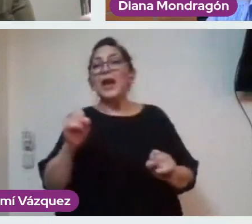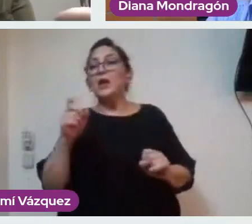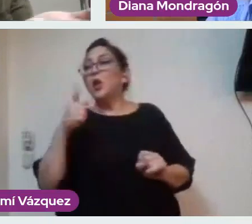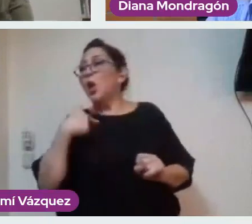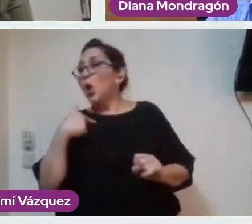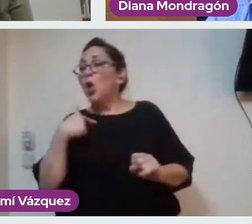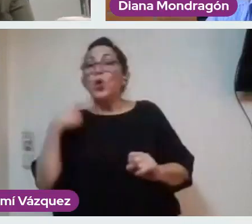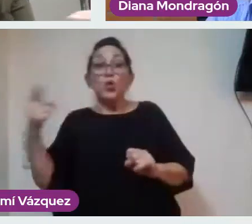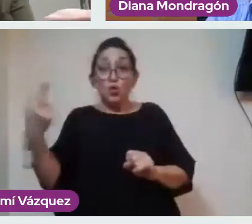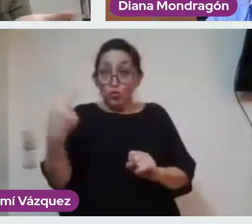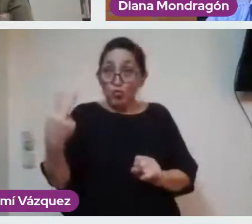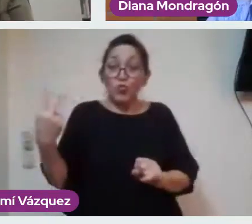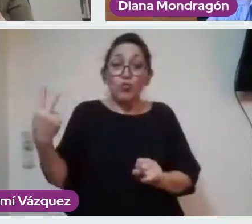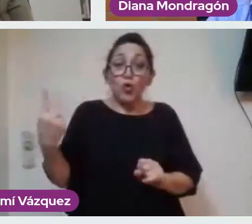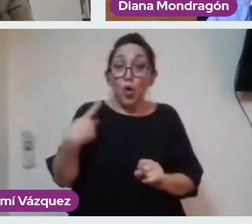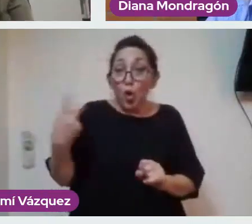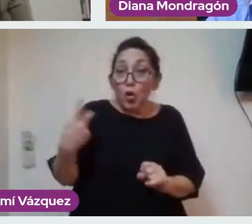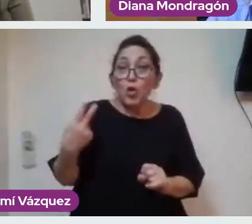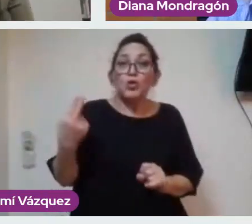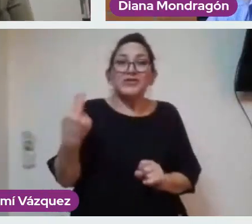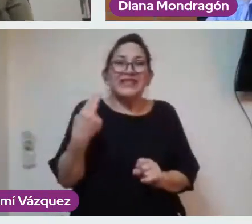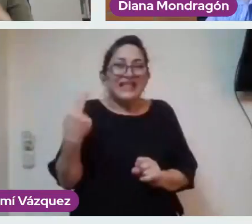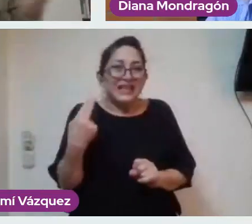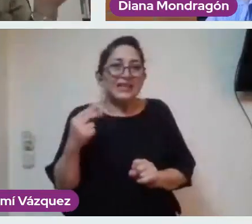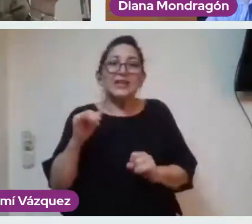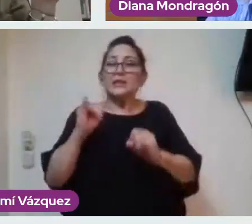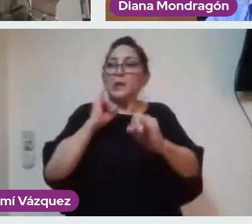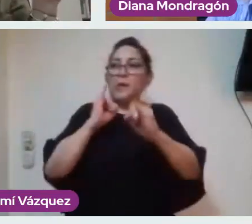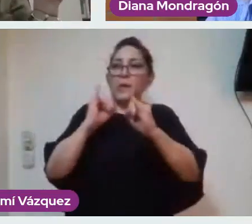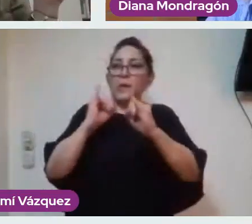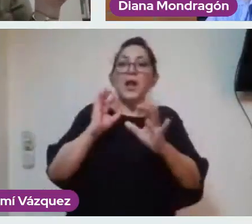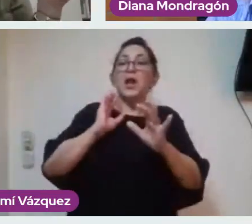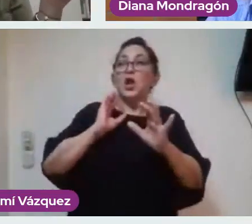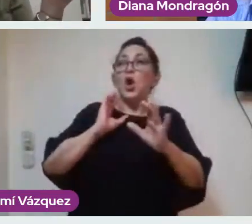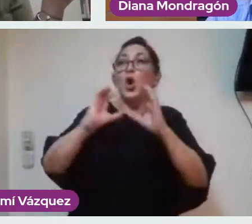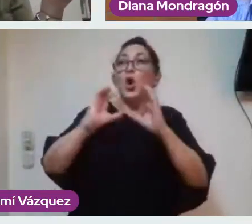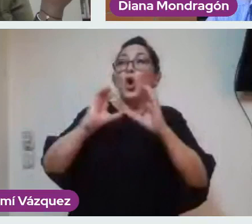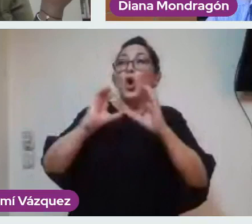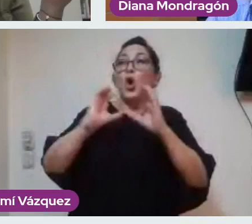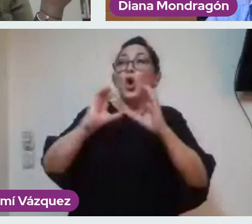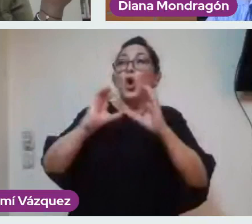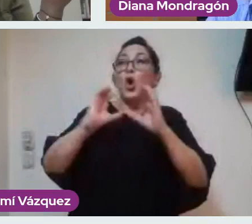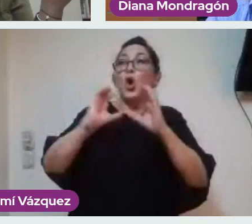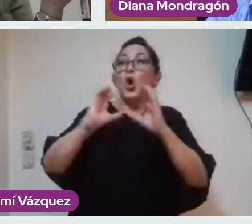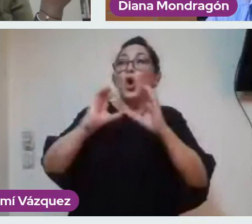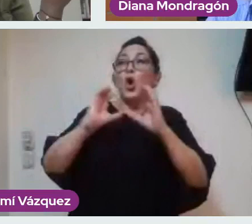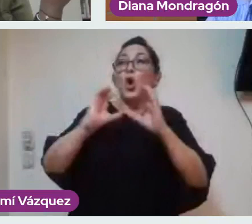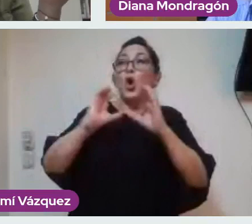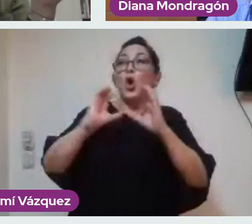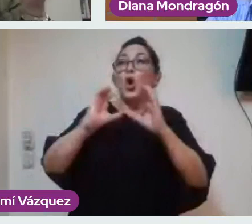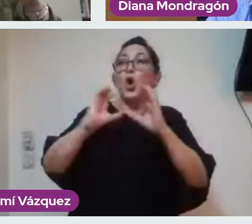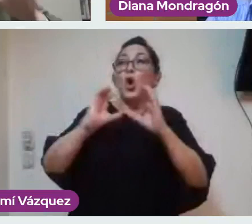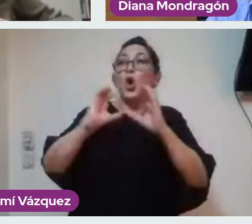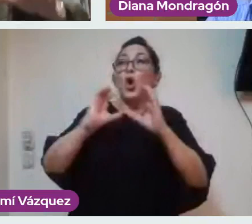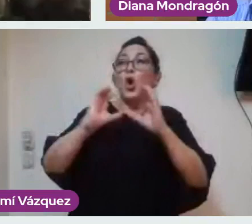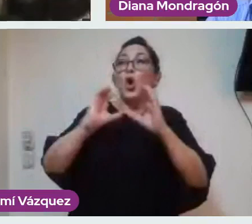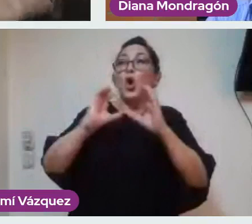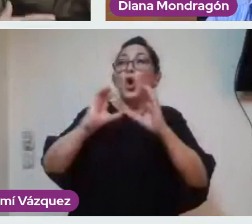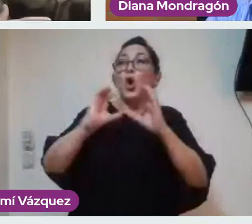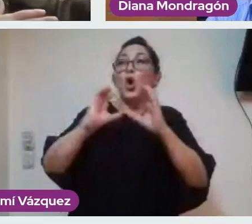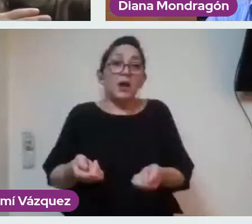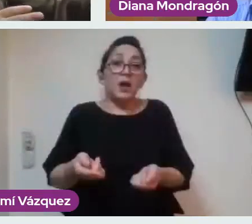decir, está pasando, estoy identificando. Y bueno, pues afortunadamente también la tecnología nos da estos espacios en donde se